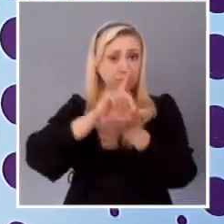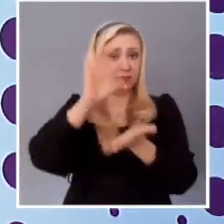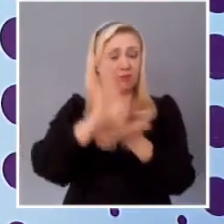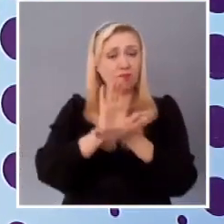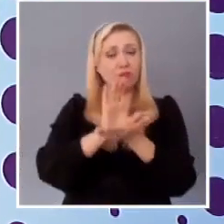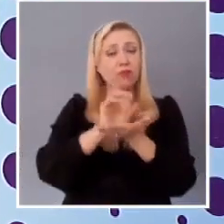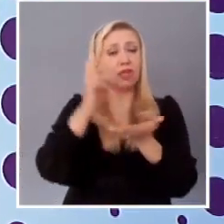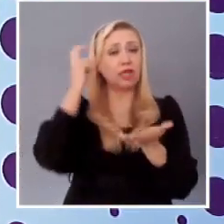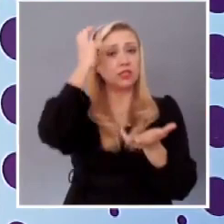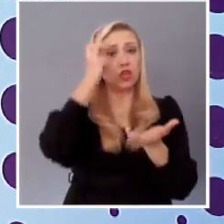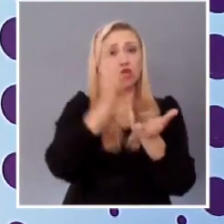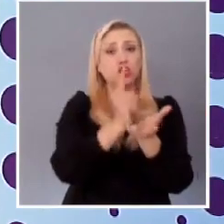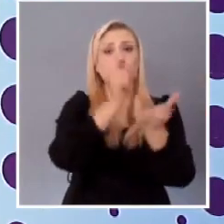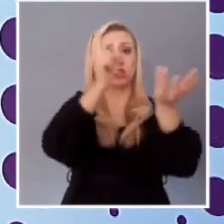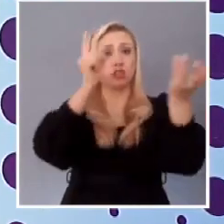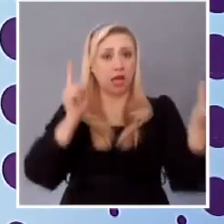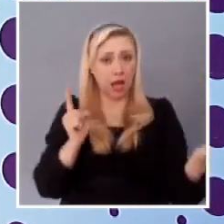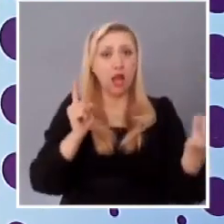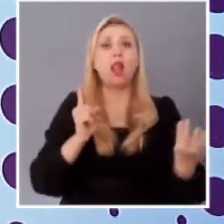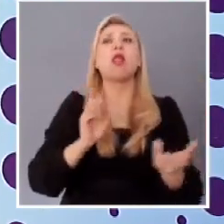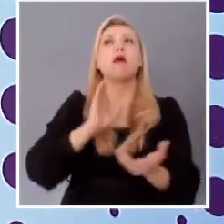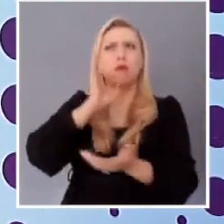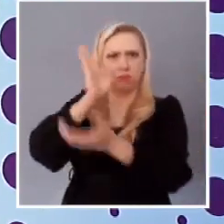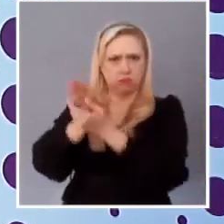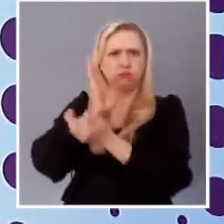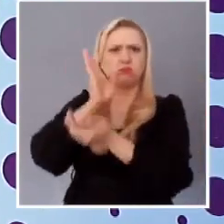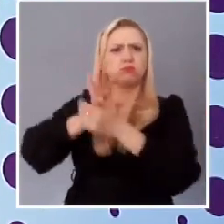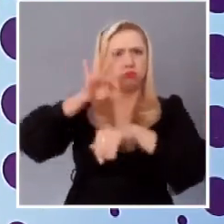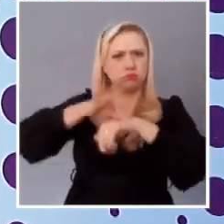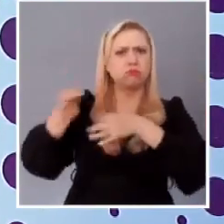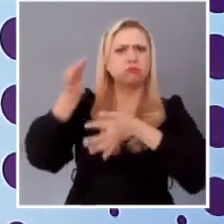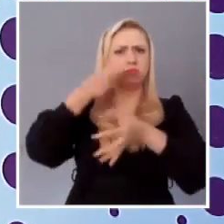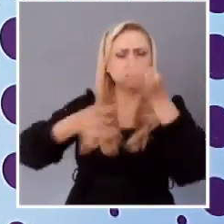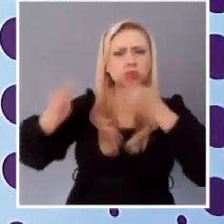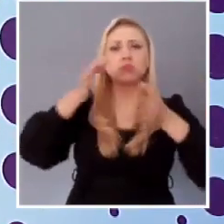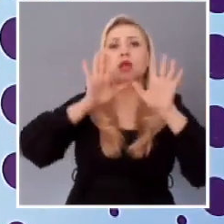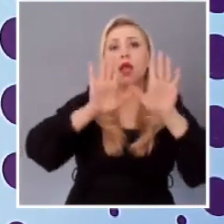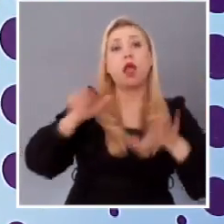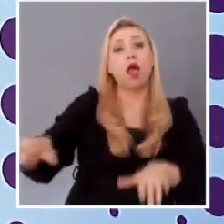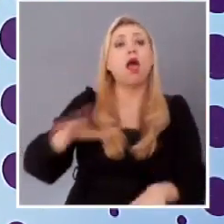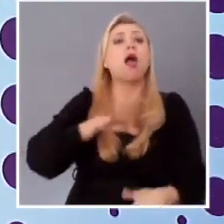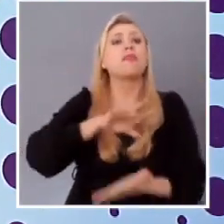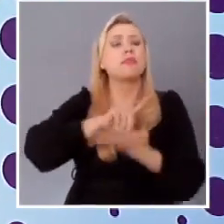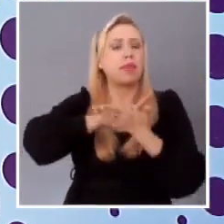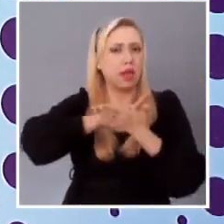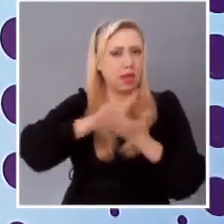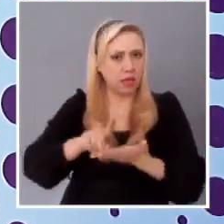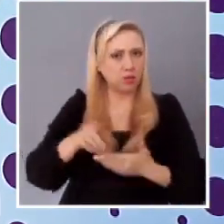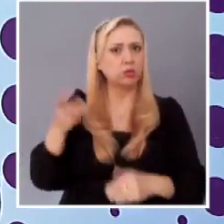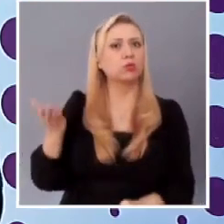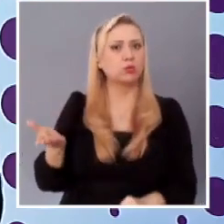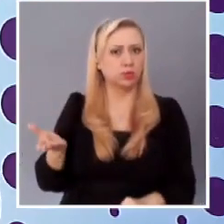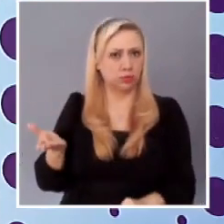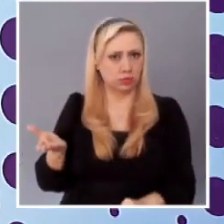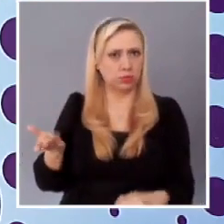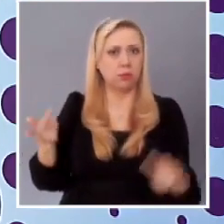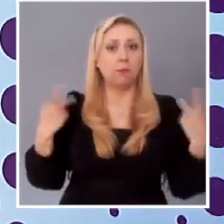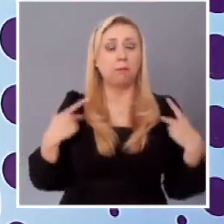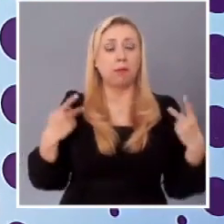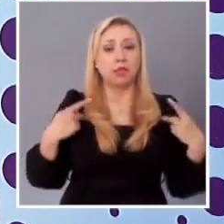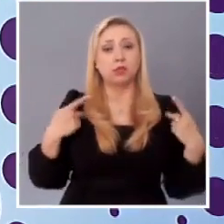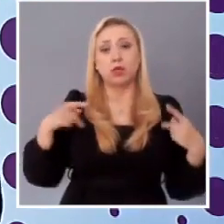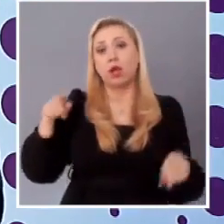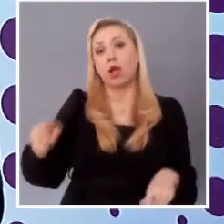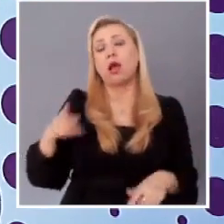usuarias, hay que identificarlas como sujetas de derechos fundamentalmente. Una persona usuaria de servicios de